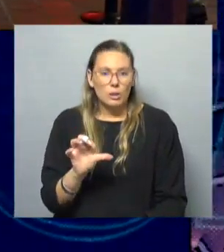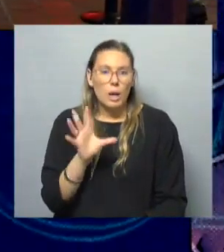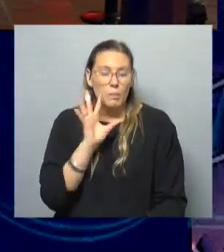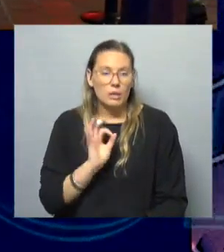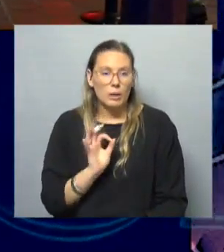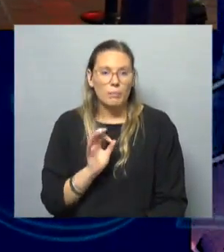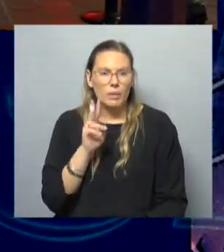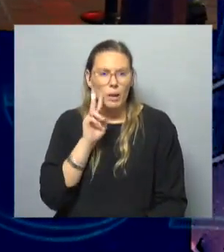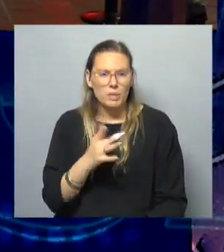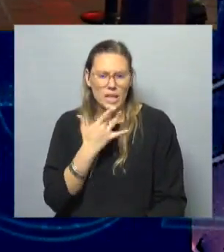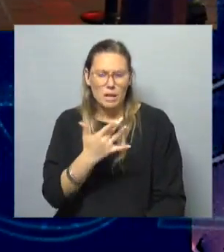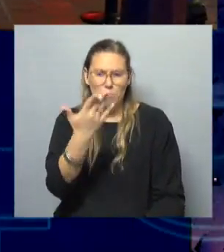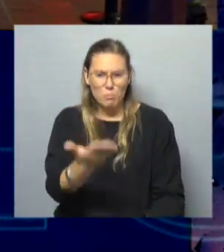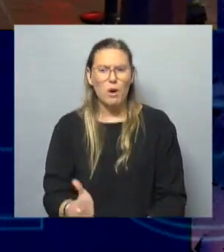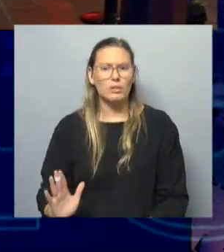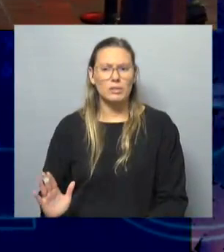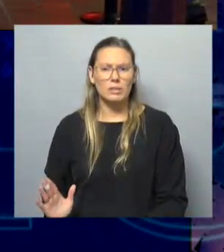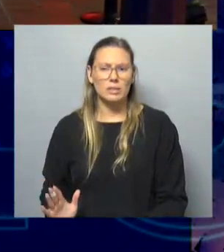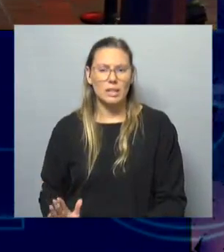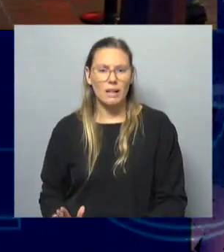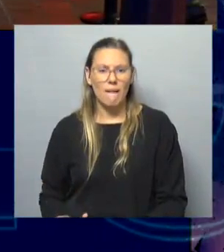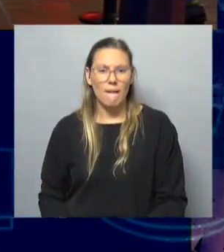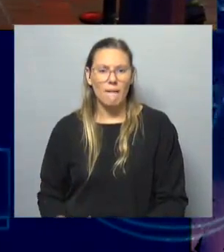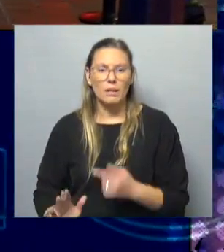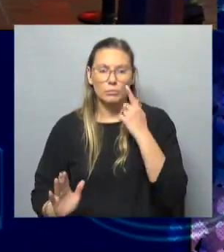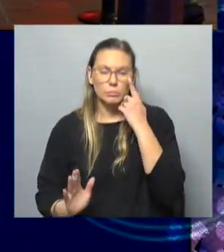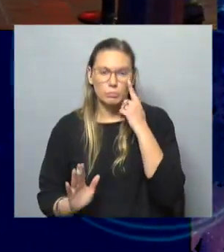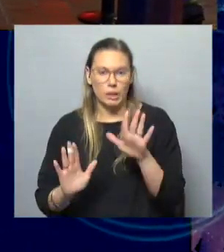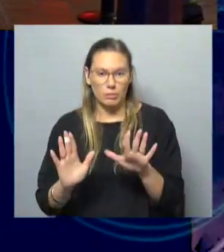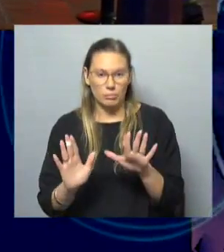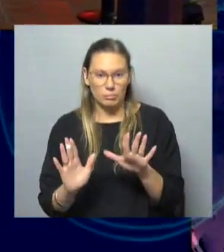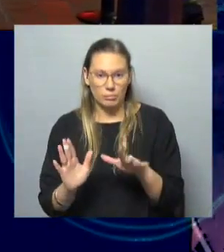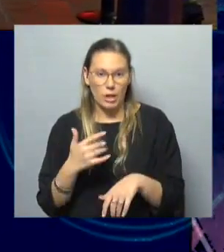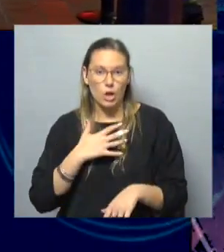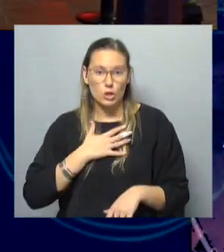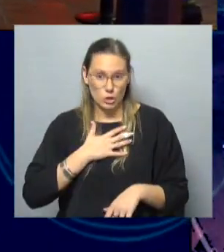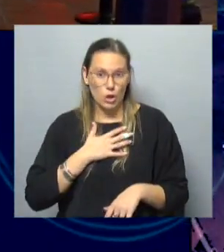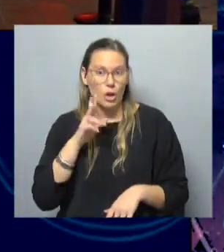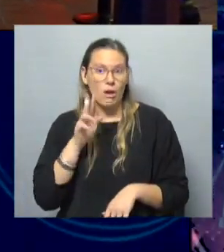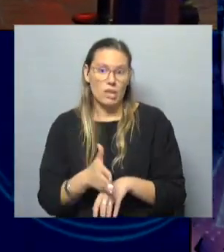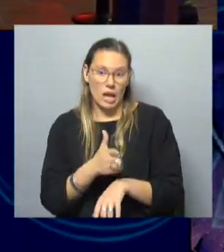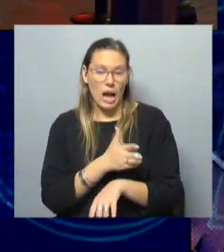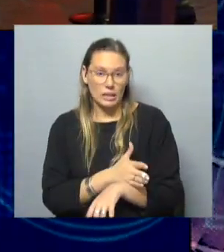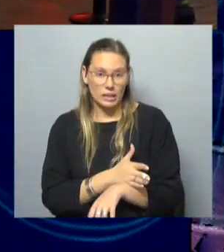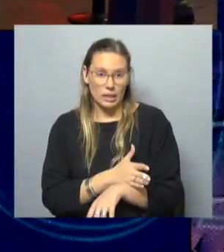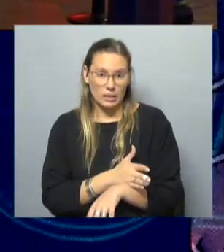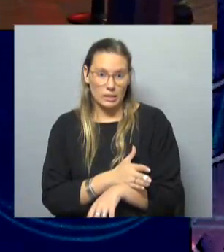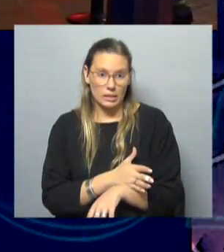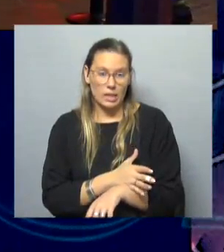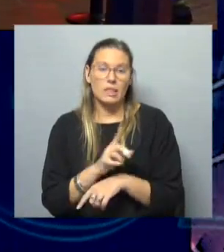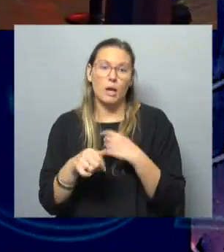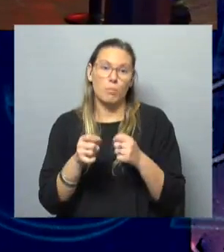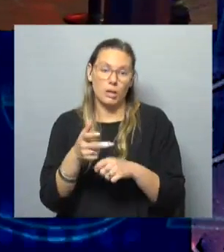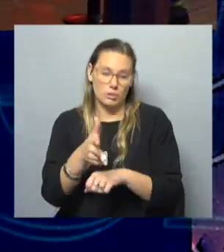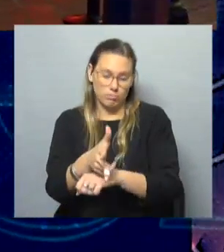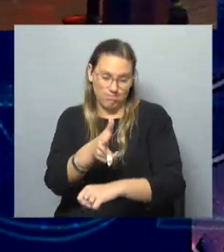Perdón. Mírate qué churra que estás. Pará, pero bueno, voy a empezar al camarógrafo, porque yo la vi a Morena antes de irse y vale la pena después que le